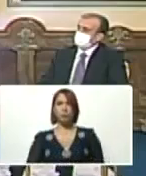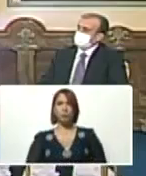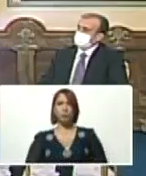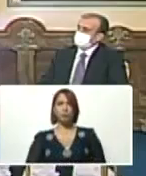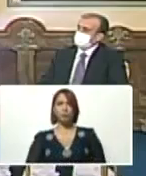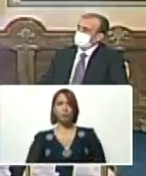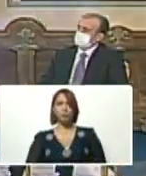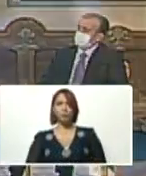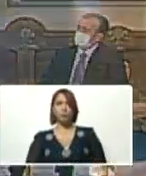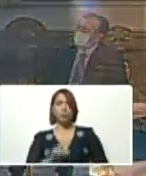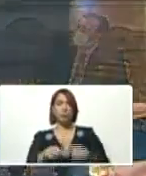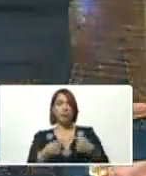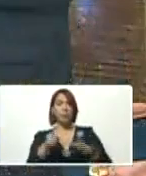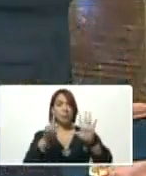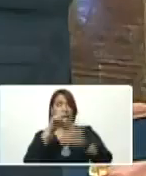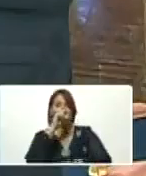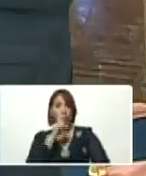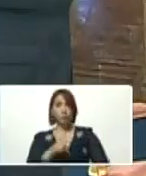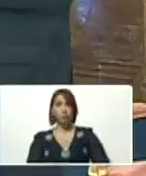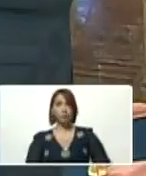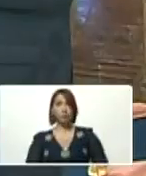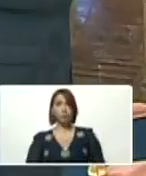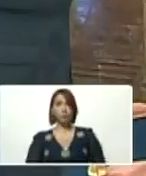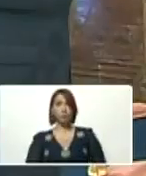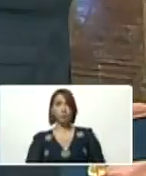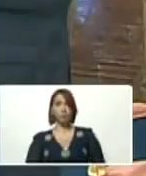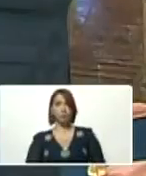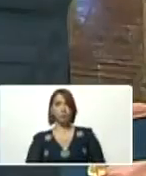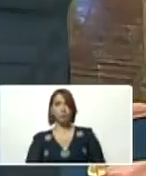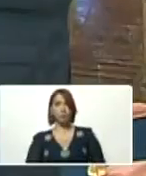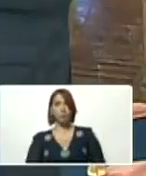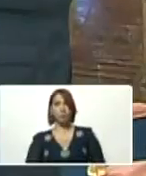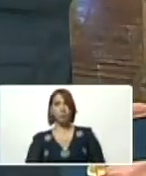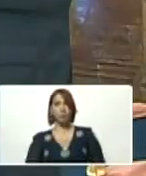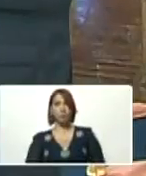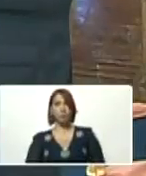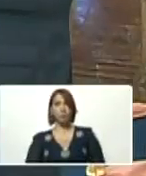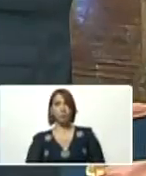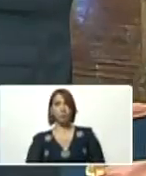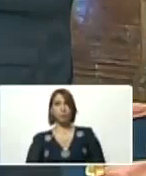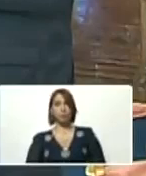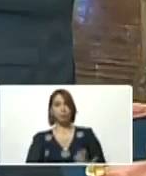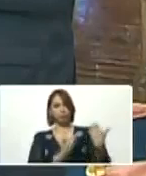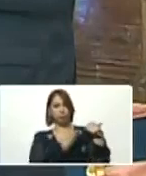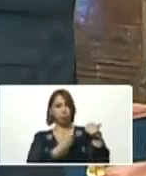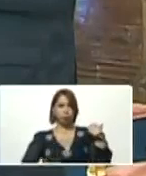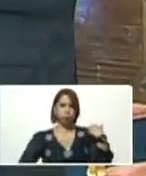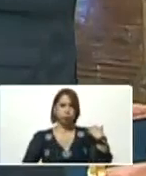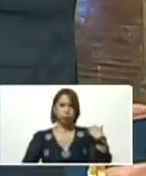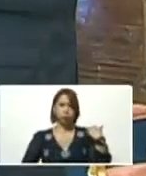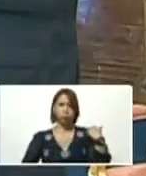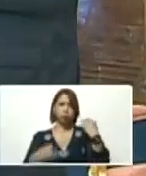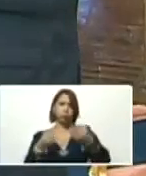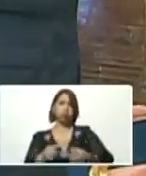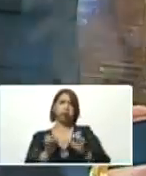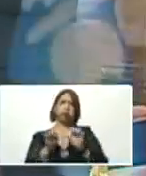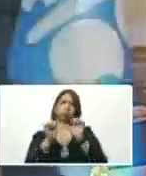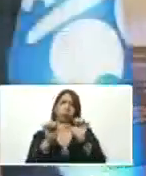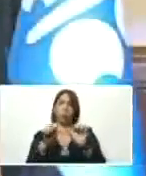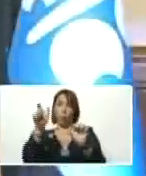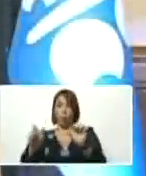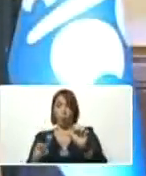Porque después de 6 años de sus 2 mandatos, Mohamed